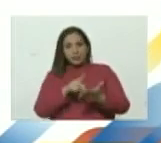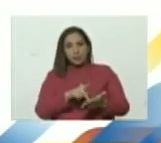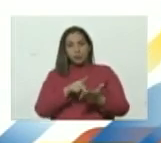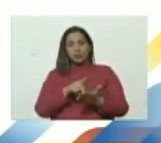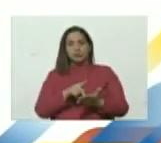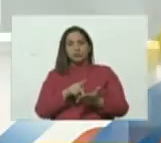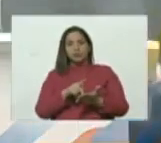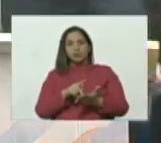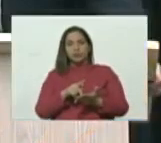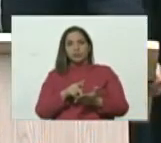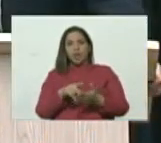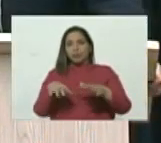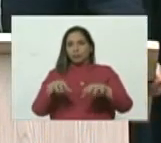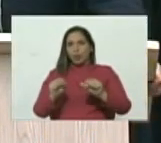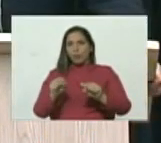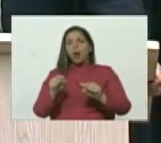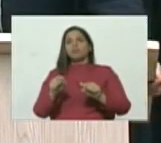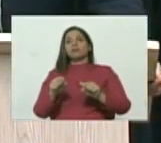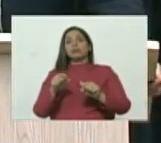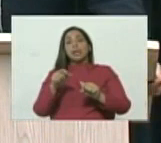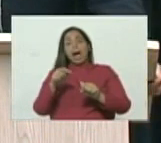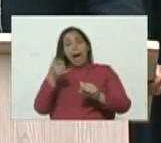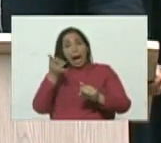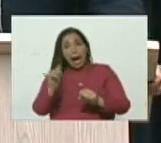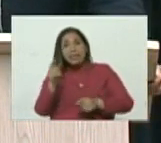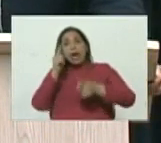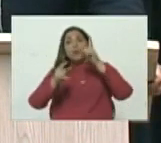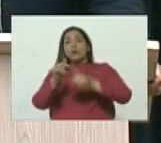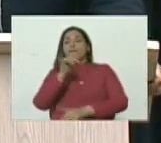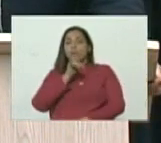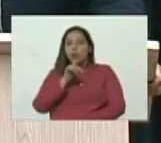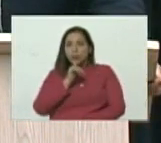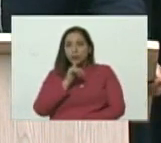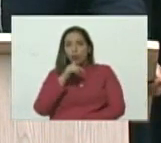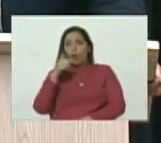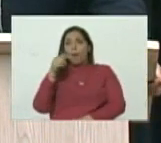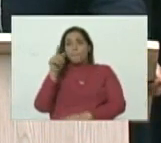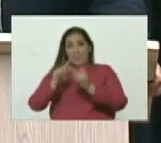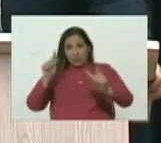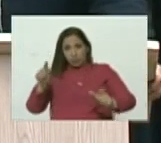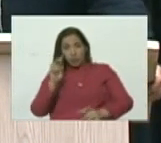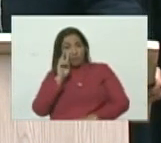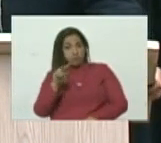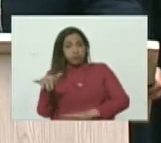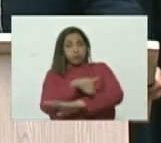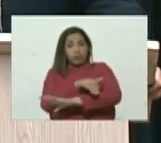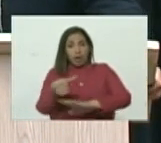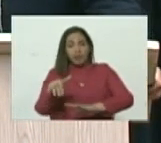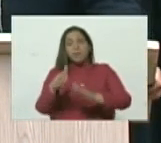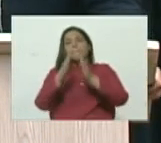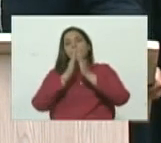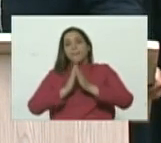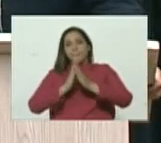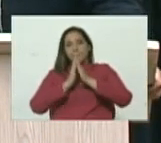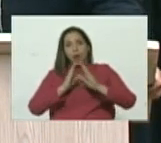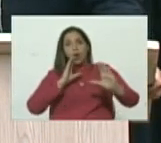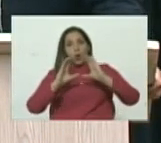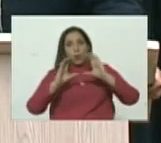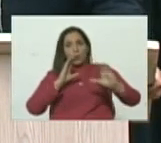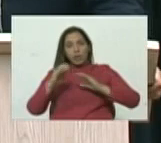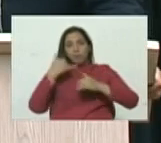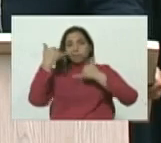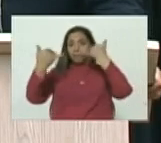del 30 de abril. Si usted tiene alguna información de alguno de estos homicidas, psicópatas, traidores y terroristas, no dude